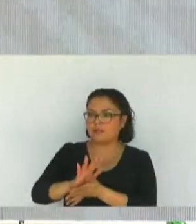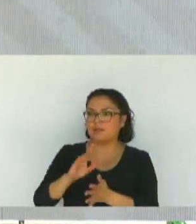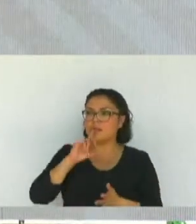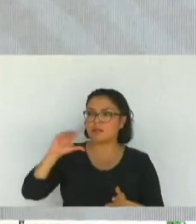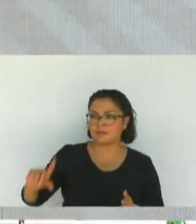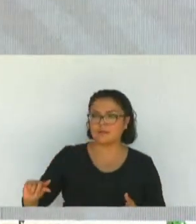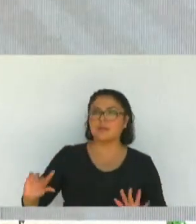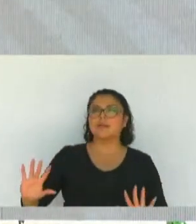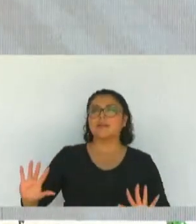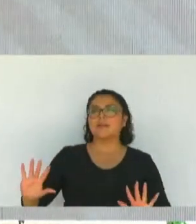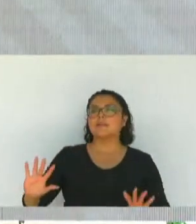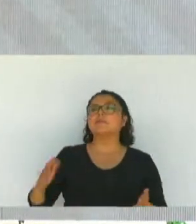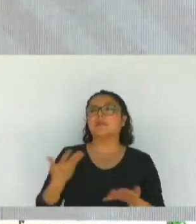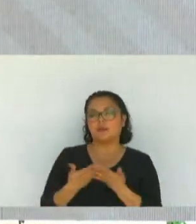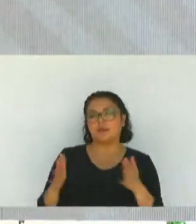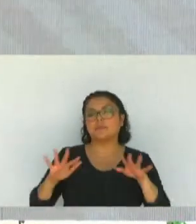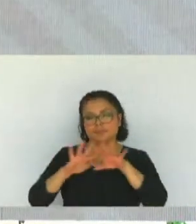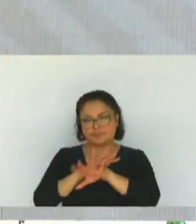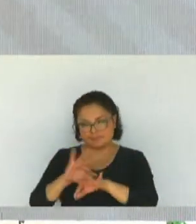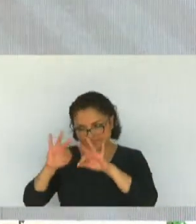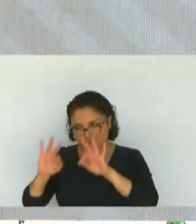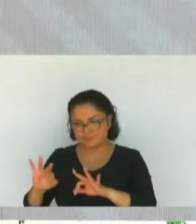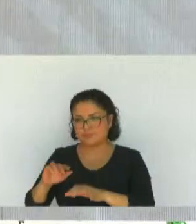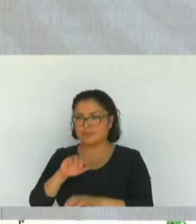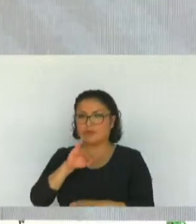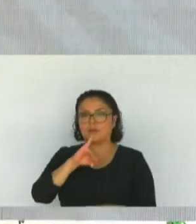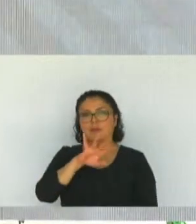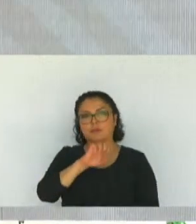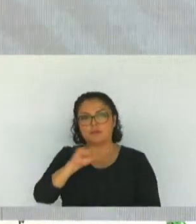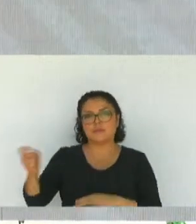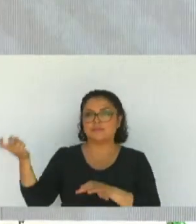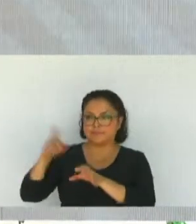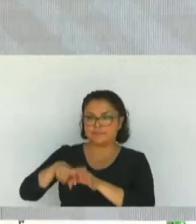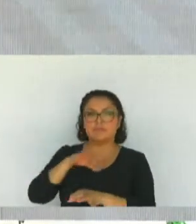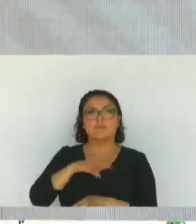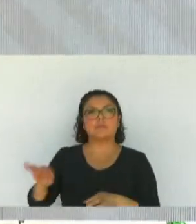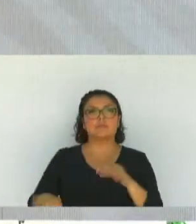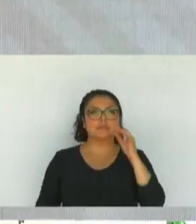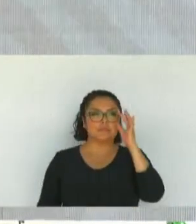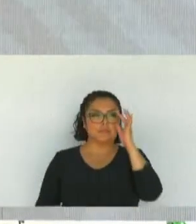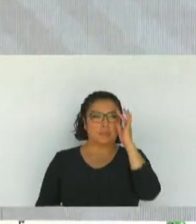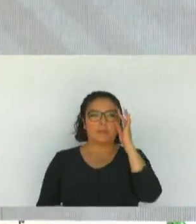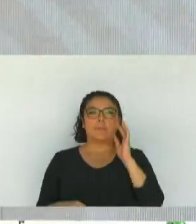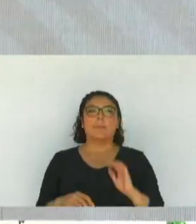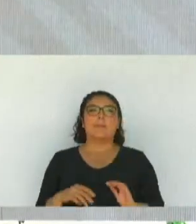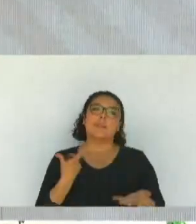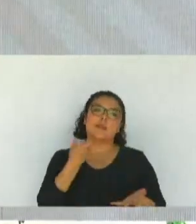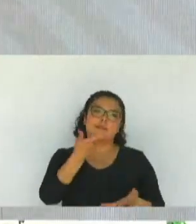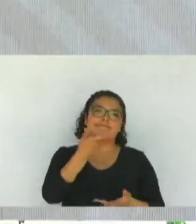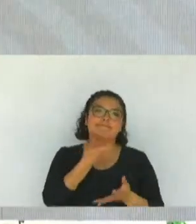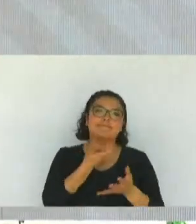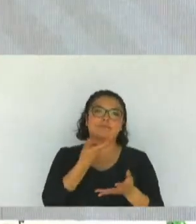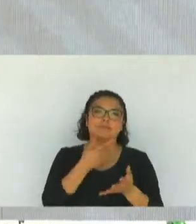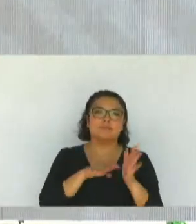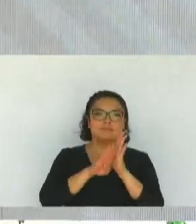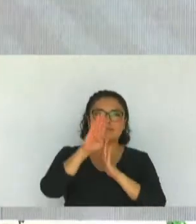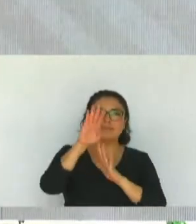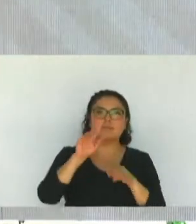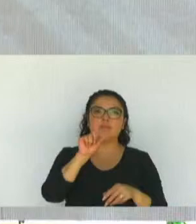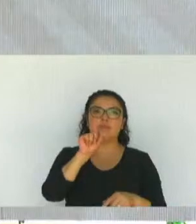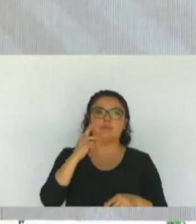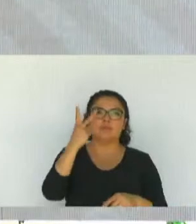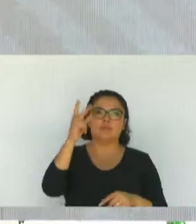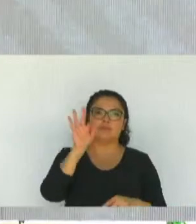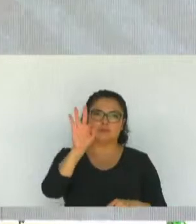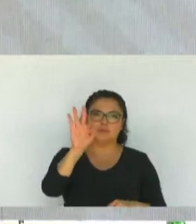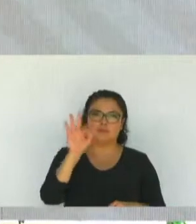positiva. Del universo de personas que han migrado, el salario base de cotización se incrementó en 22%, y digo doblemente positiva porque